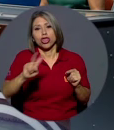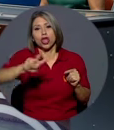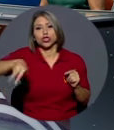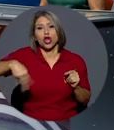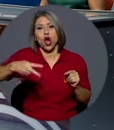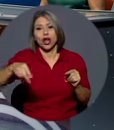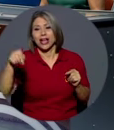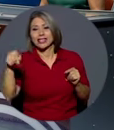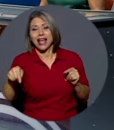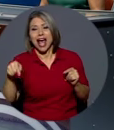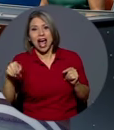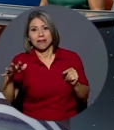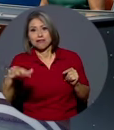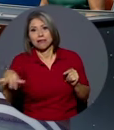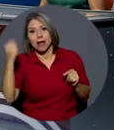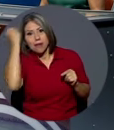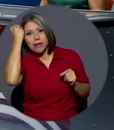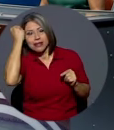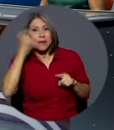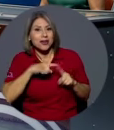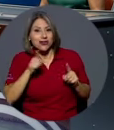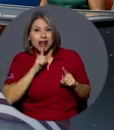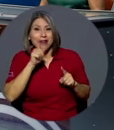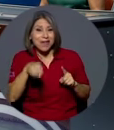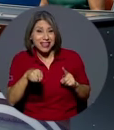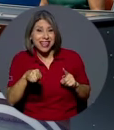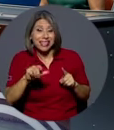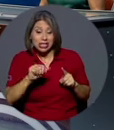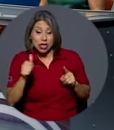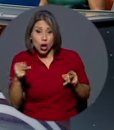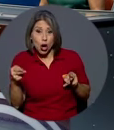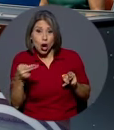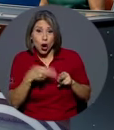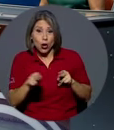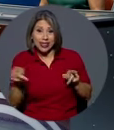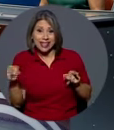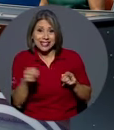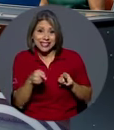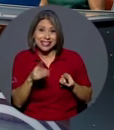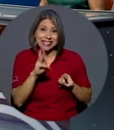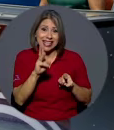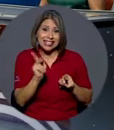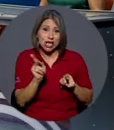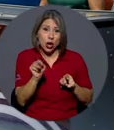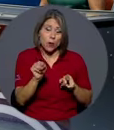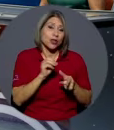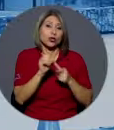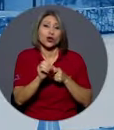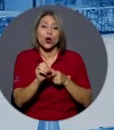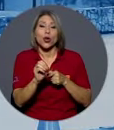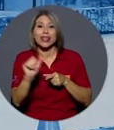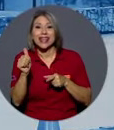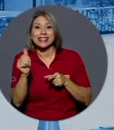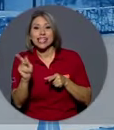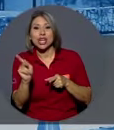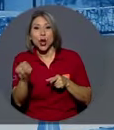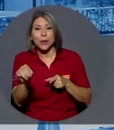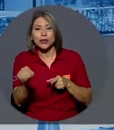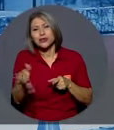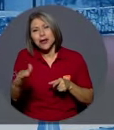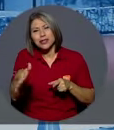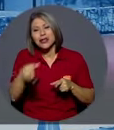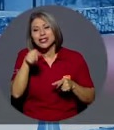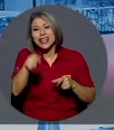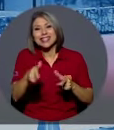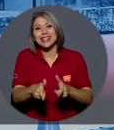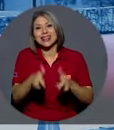anduvo cientos de kilómetros. No, son distancias muy cortas, son 10 kilómetros, 6 kilómetros, y más o menos es el tamaño de las fallas.